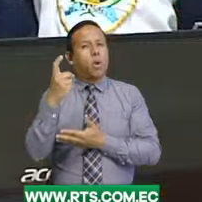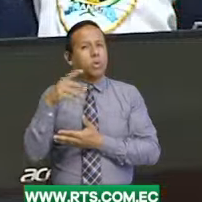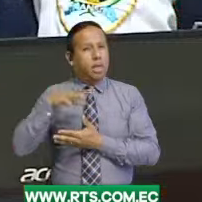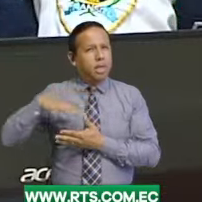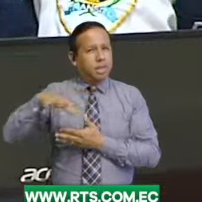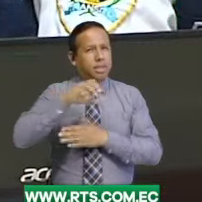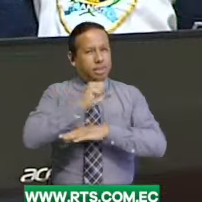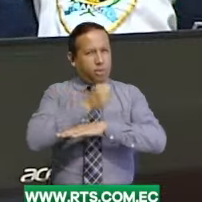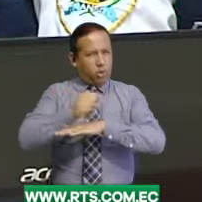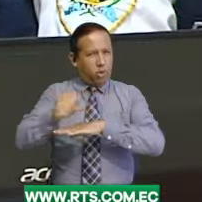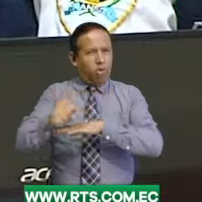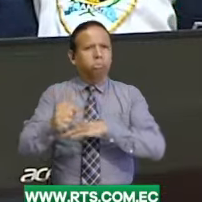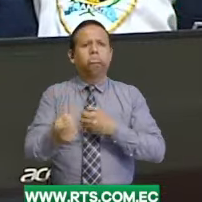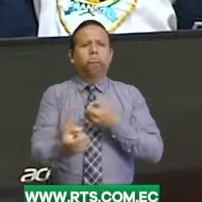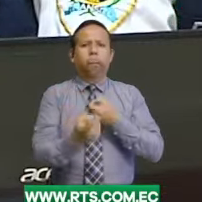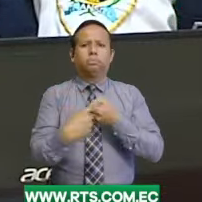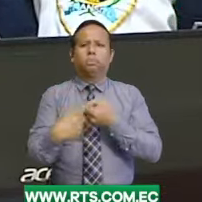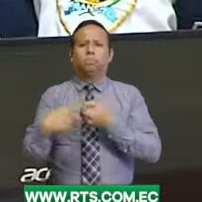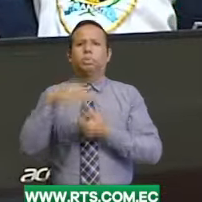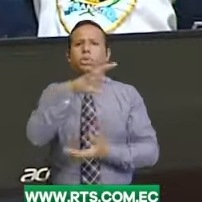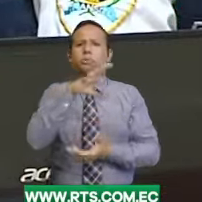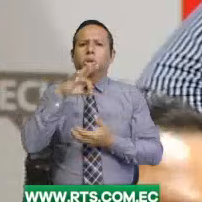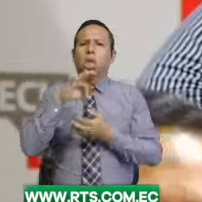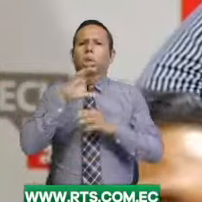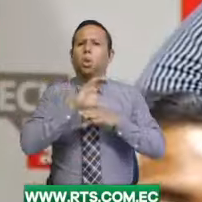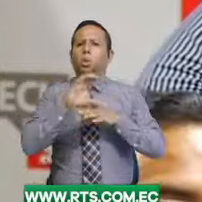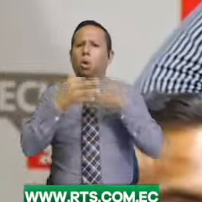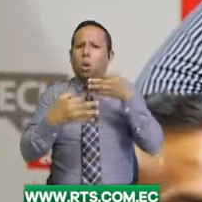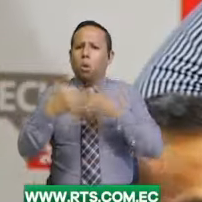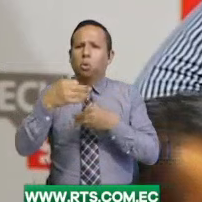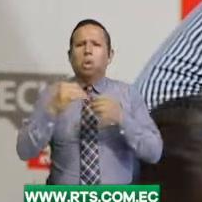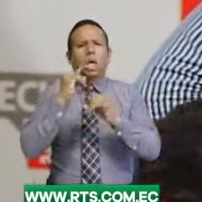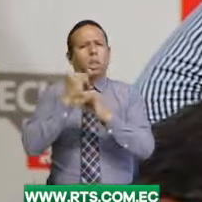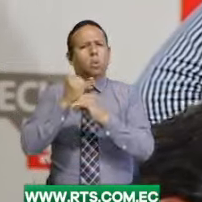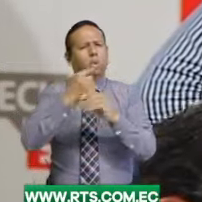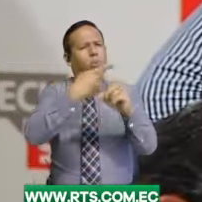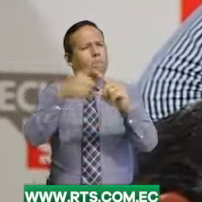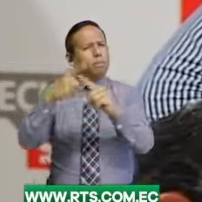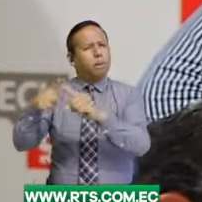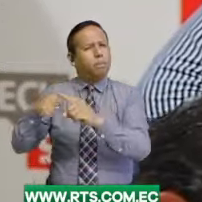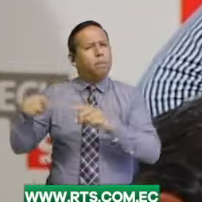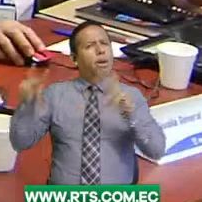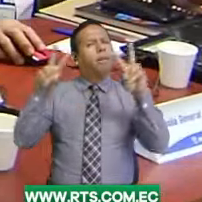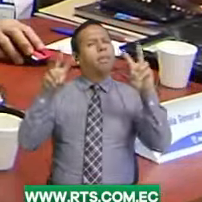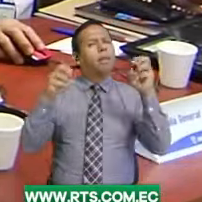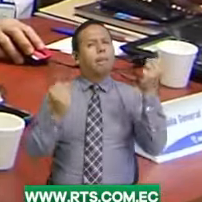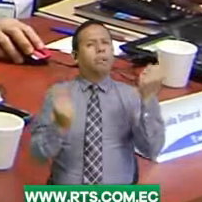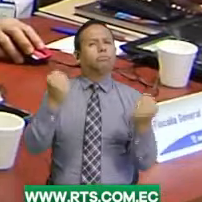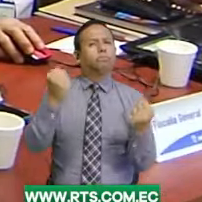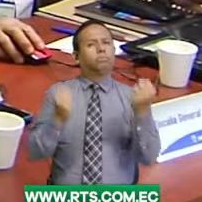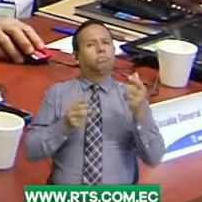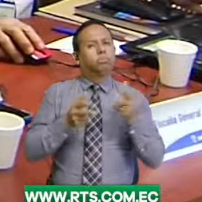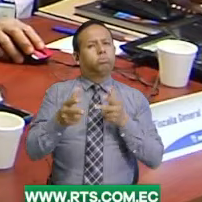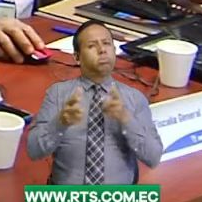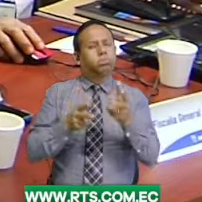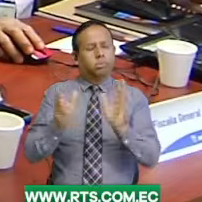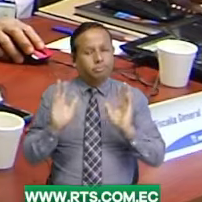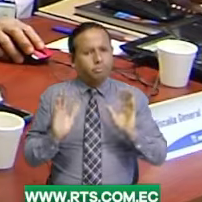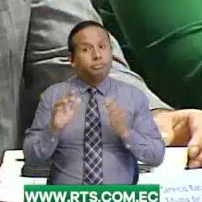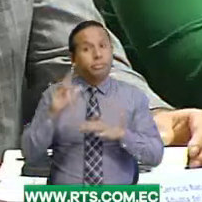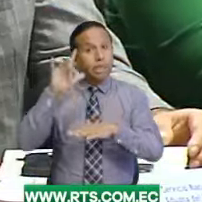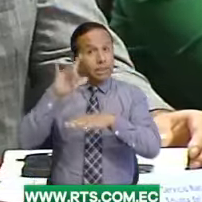se unieron representantes de la Judicatura y de varias instituciones relacionadas a la transportación. En esta cita, el subsecretario